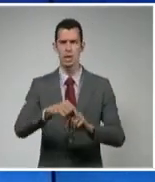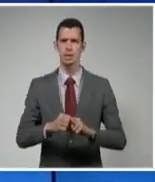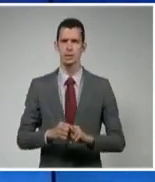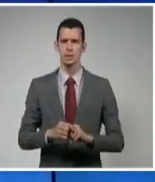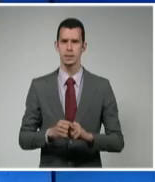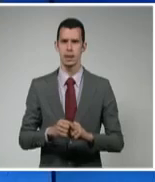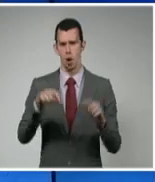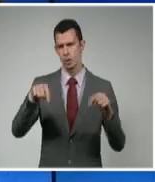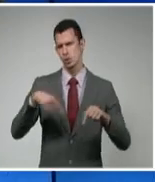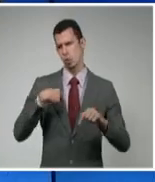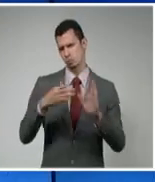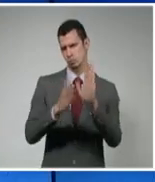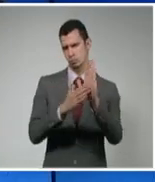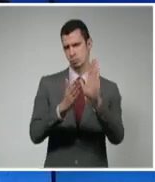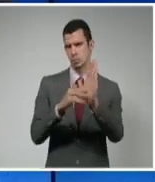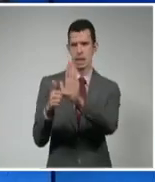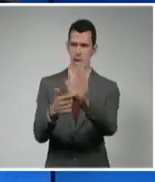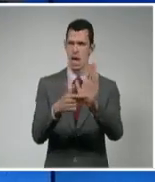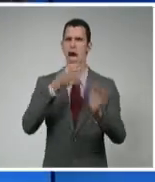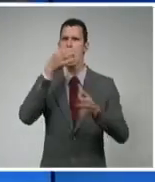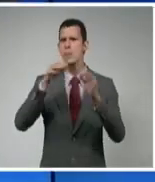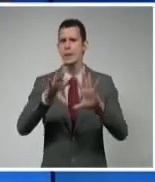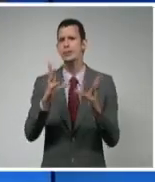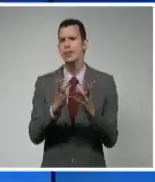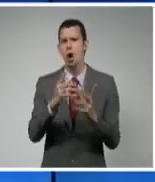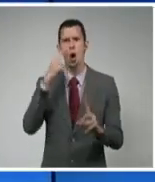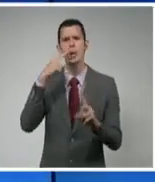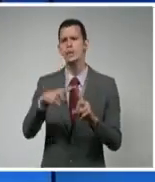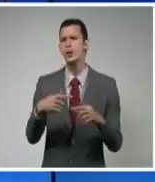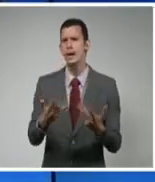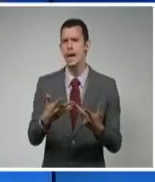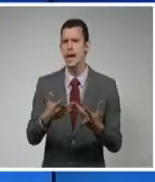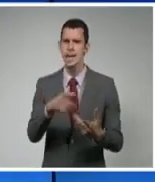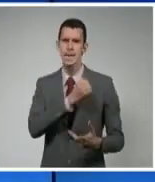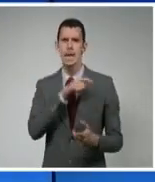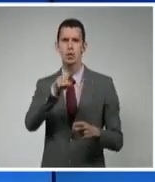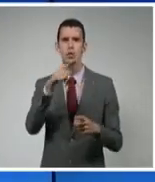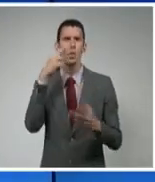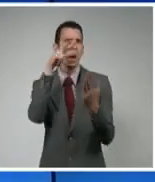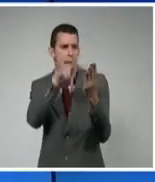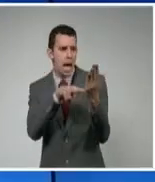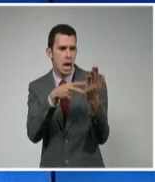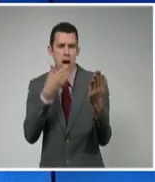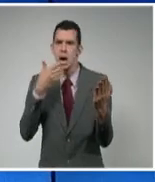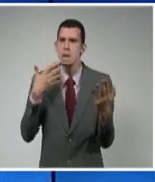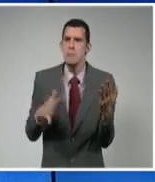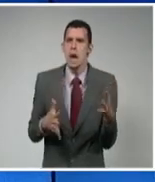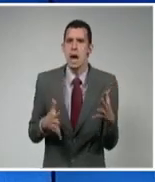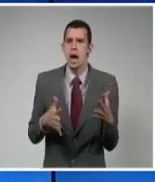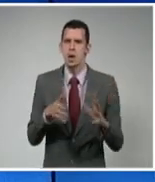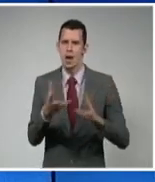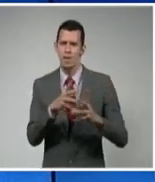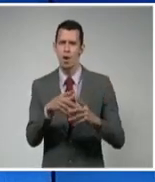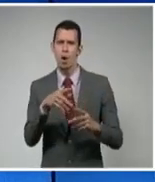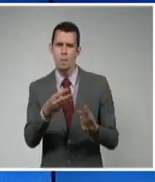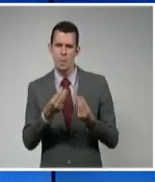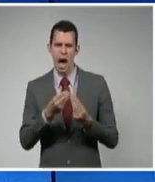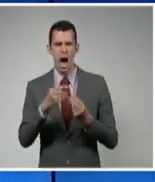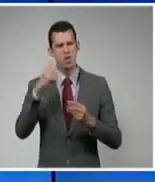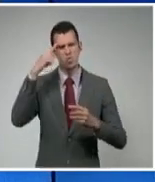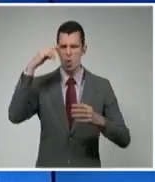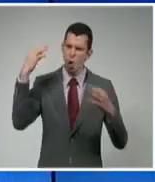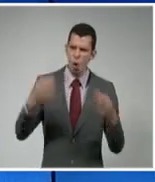ejecutar acciones que están buscando aterrorizarlo a usted. ¿Cuáles son esas acciones? ¿Quiénes